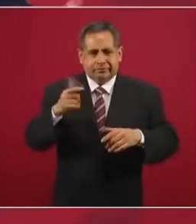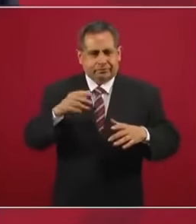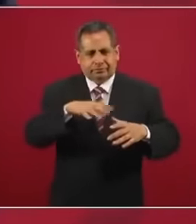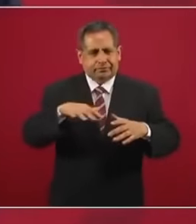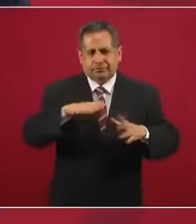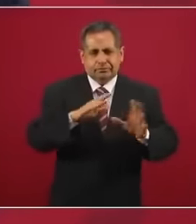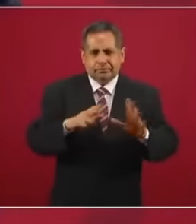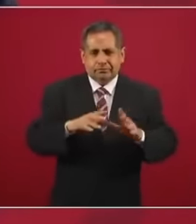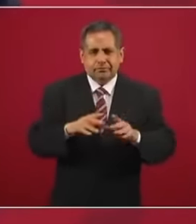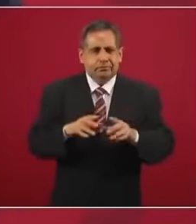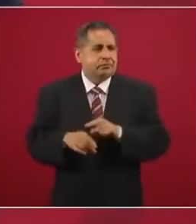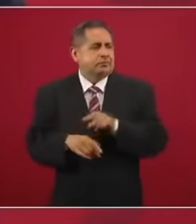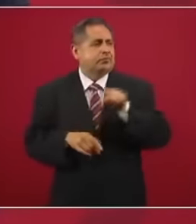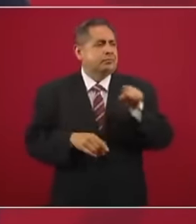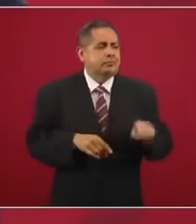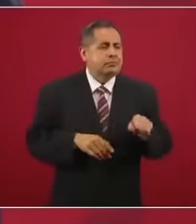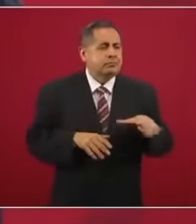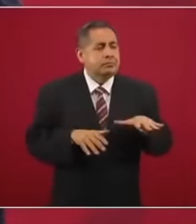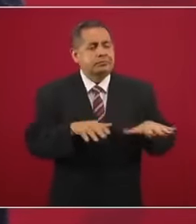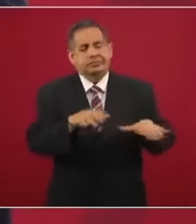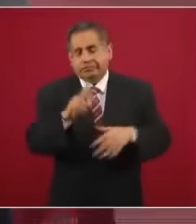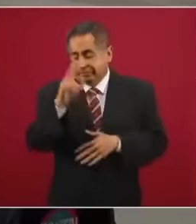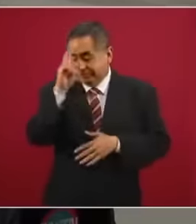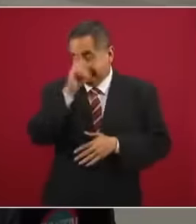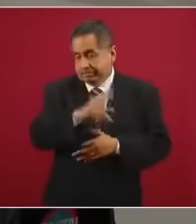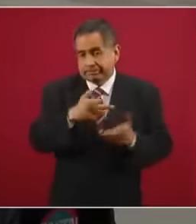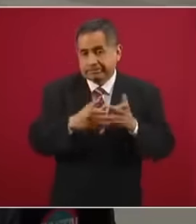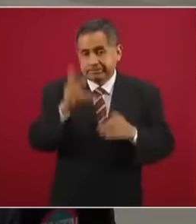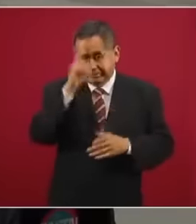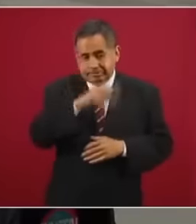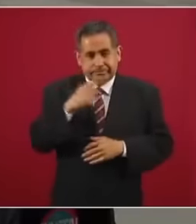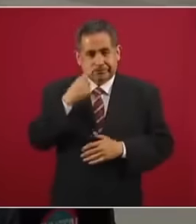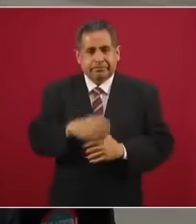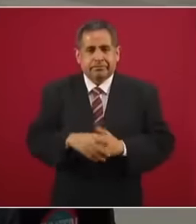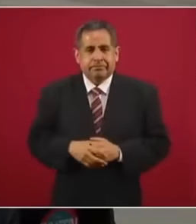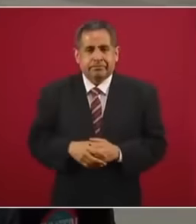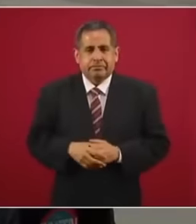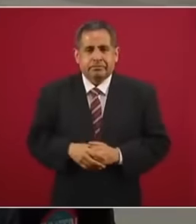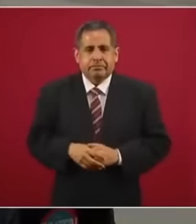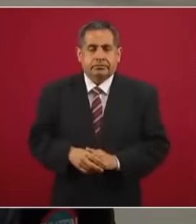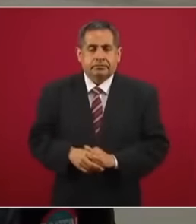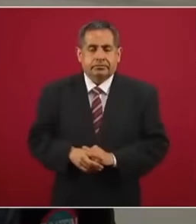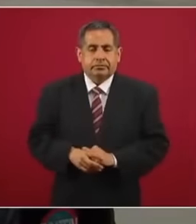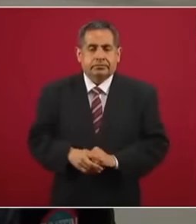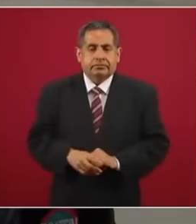porque escogieron el peor terreno. Miren cómo está.